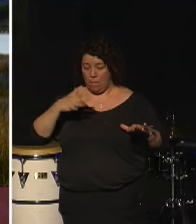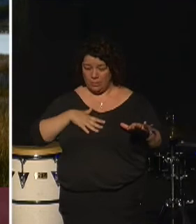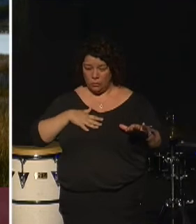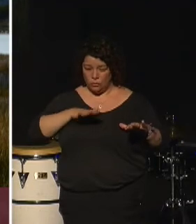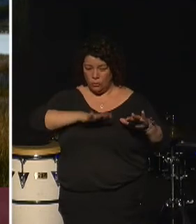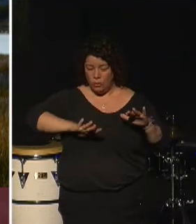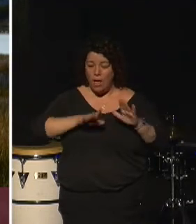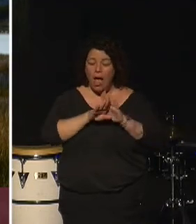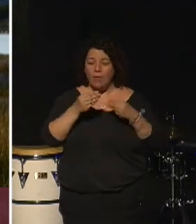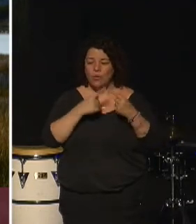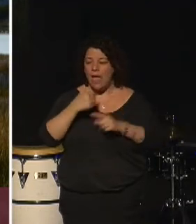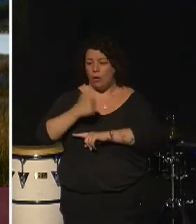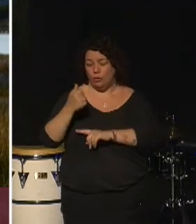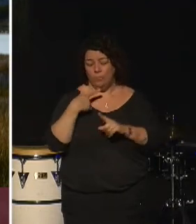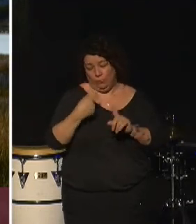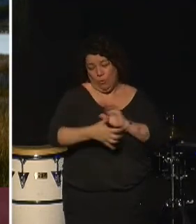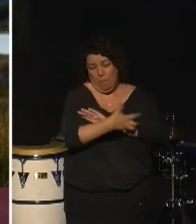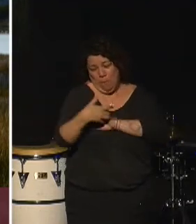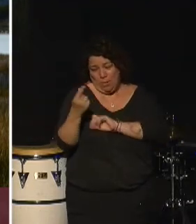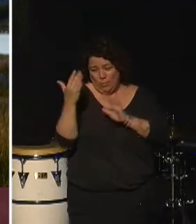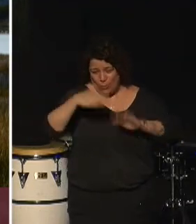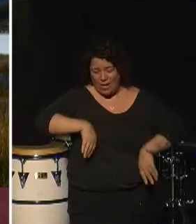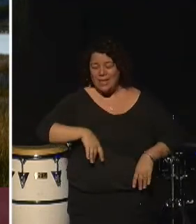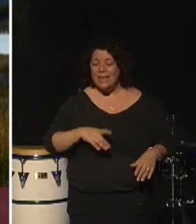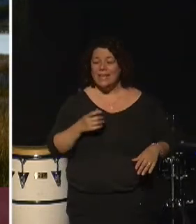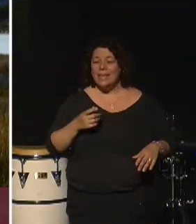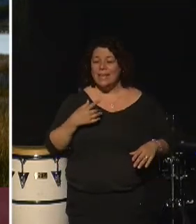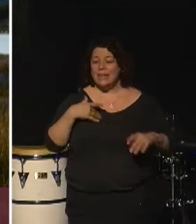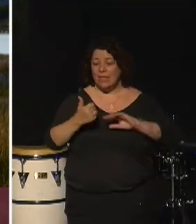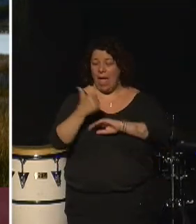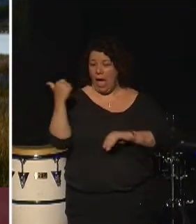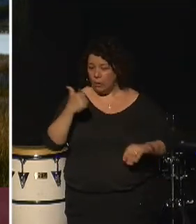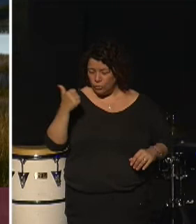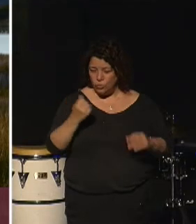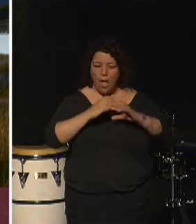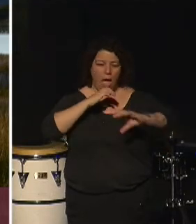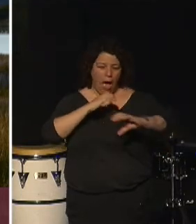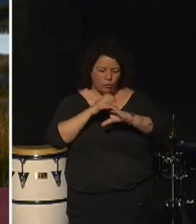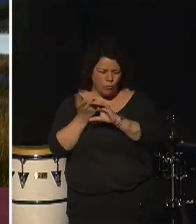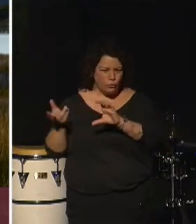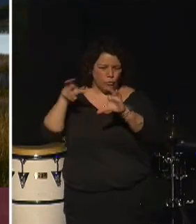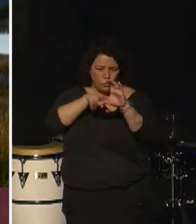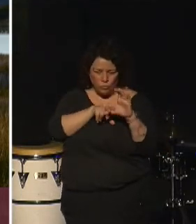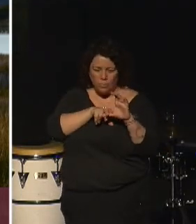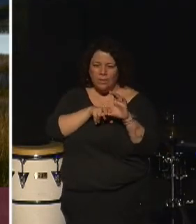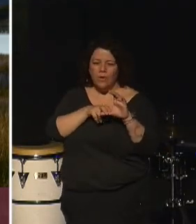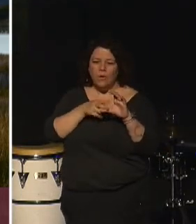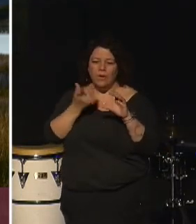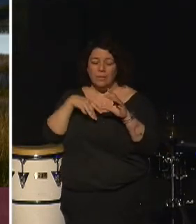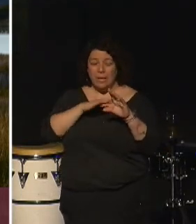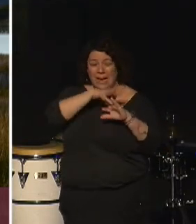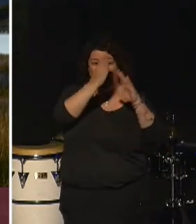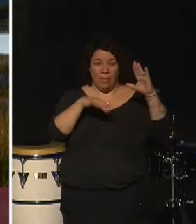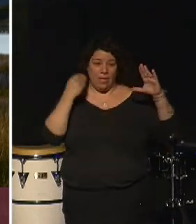a base de autostop, porque éramos pobres. Entonces recorrimos a base de autostop, autobuses, subiendo a los glaciares